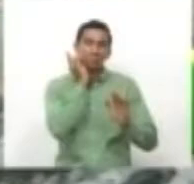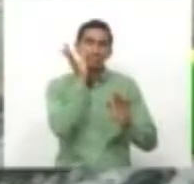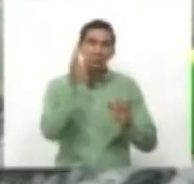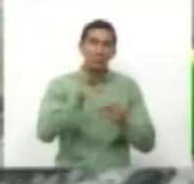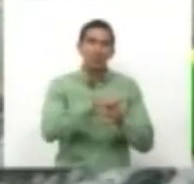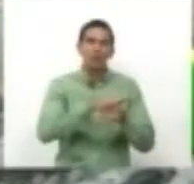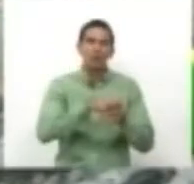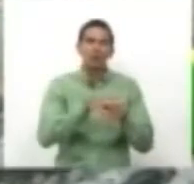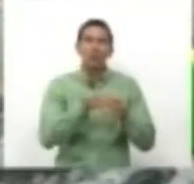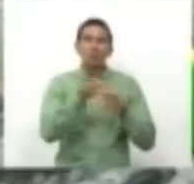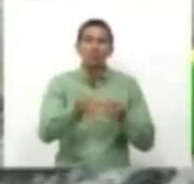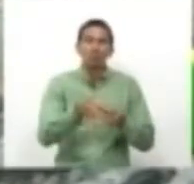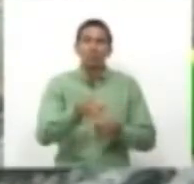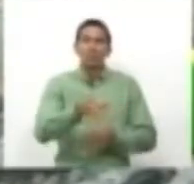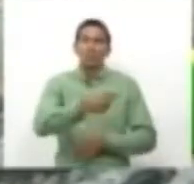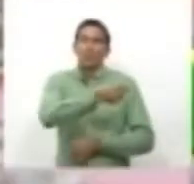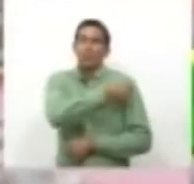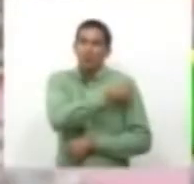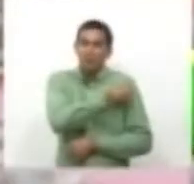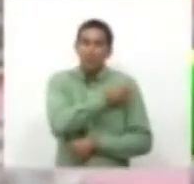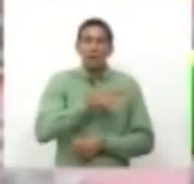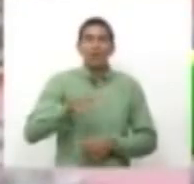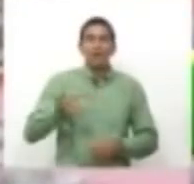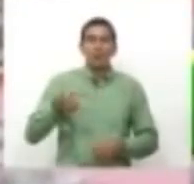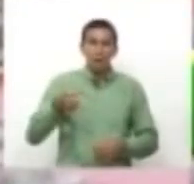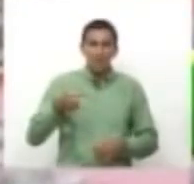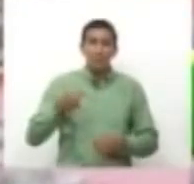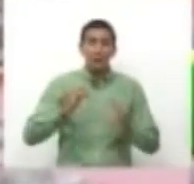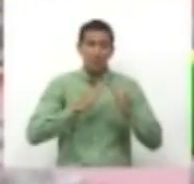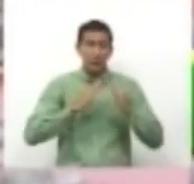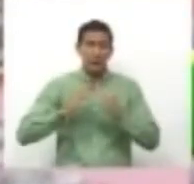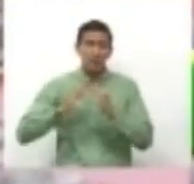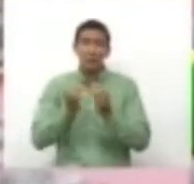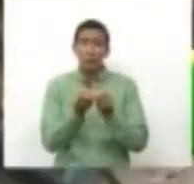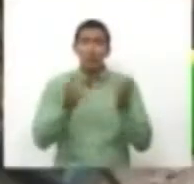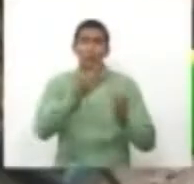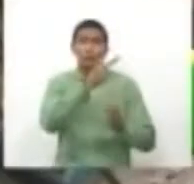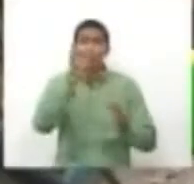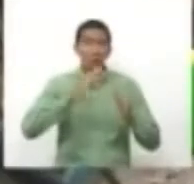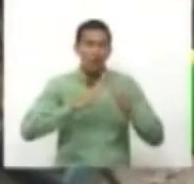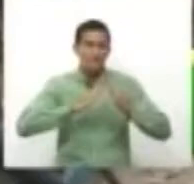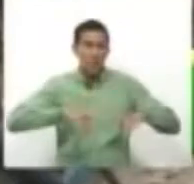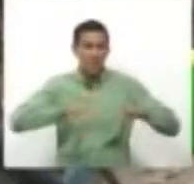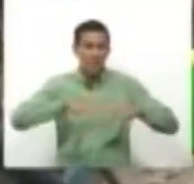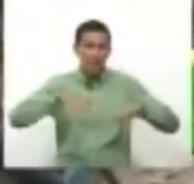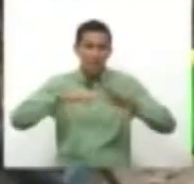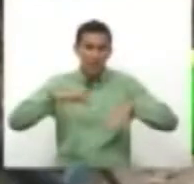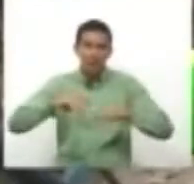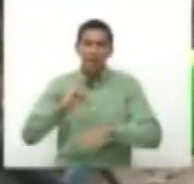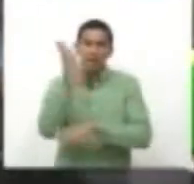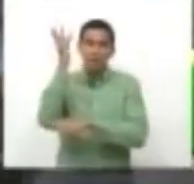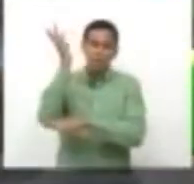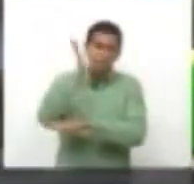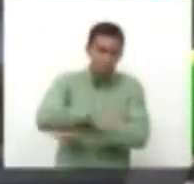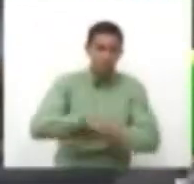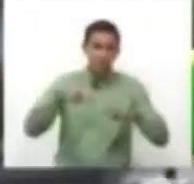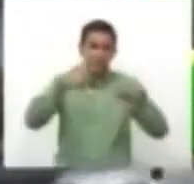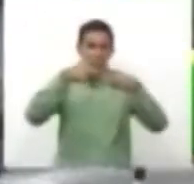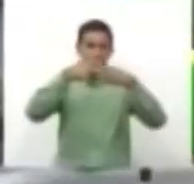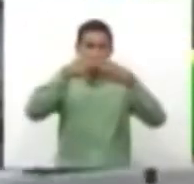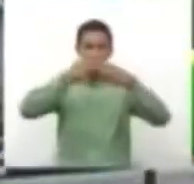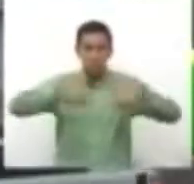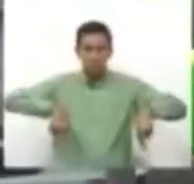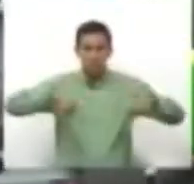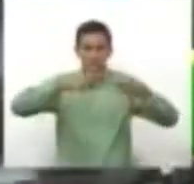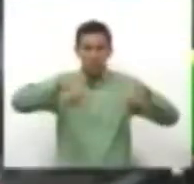de Baranoa y Galapa, donde más de 200 casas resultaron afectadas, el fluido eléctrico colapsó y varios árboles caídos. A través de un comunicado, el DAMAP